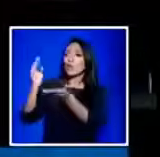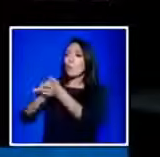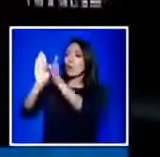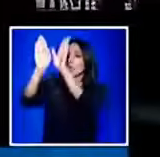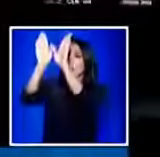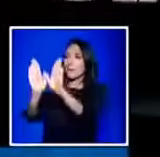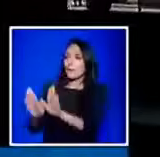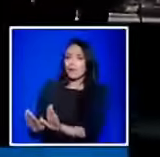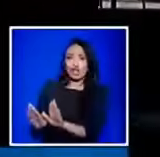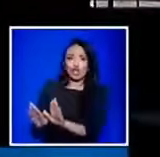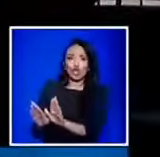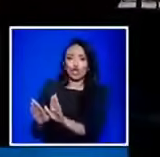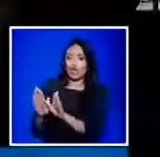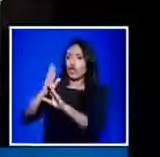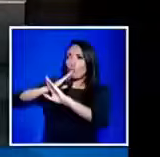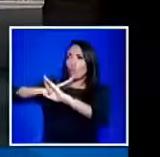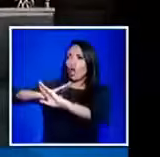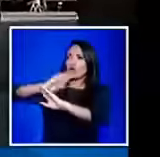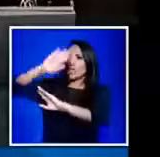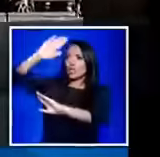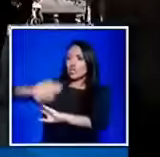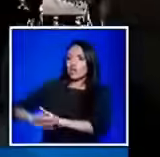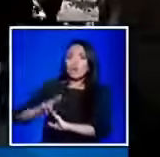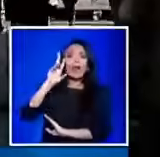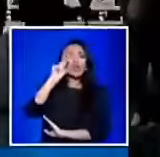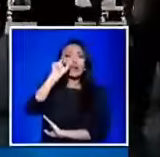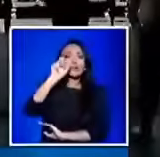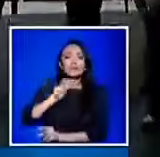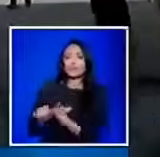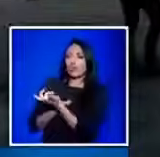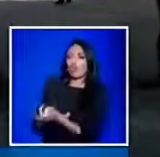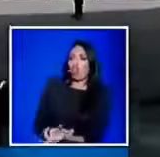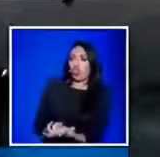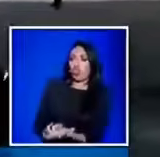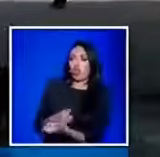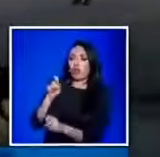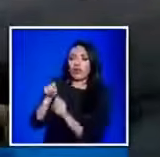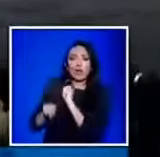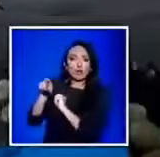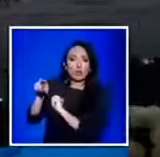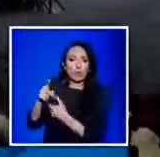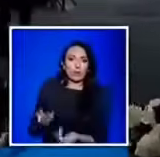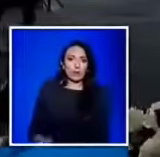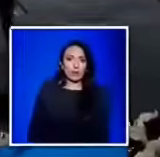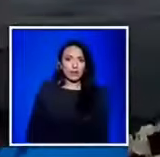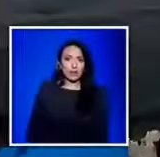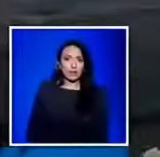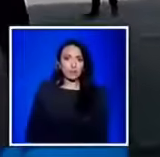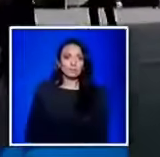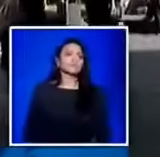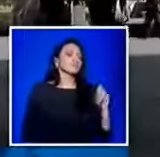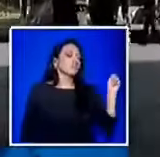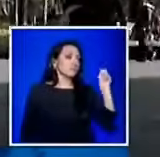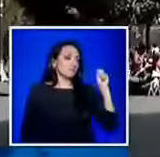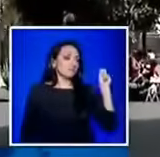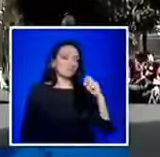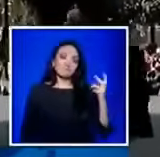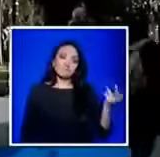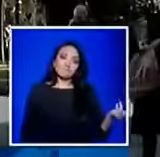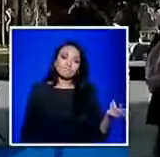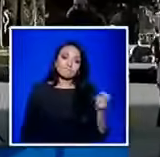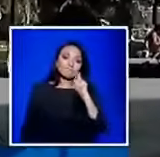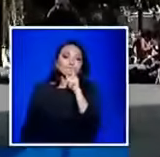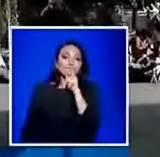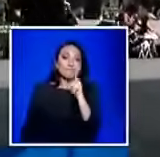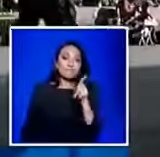como veíamos en el reportaje, para evitar que gente irrespetuosa afecte el espacio público? Sí, se ha tenido que hacer, tomar